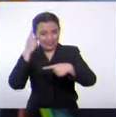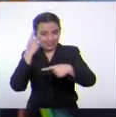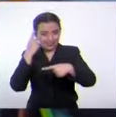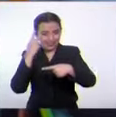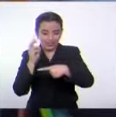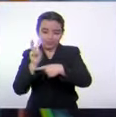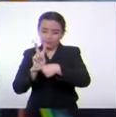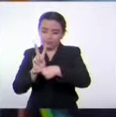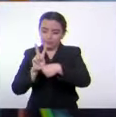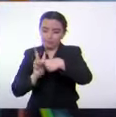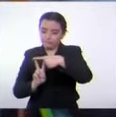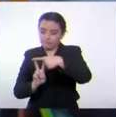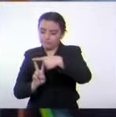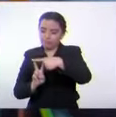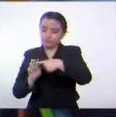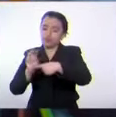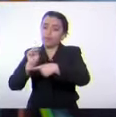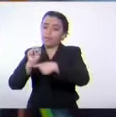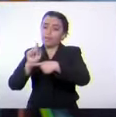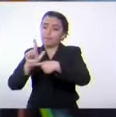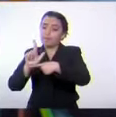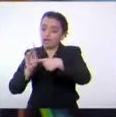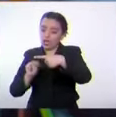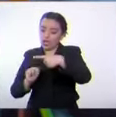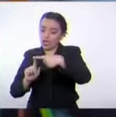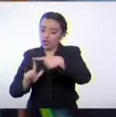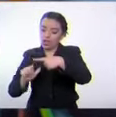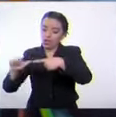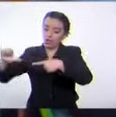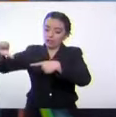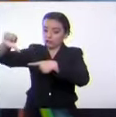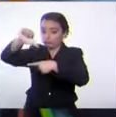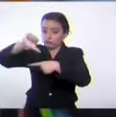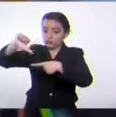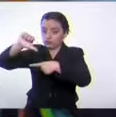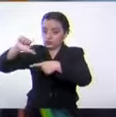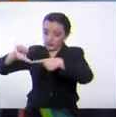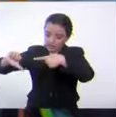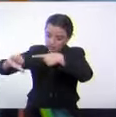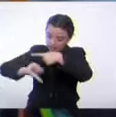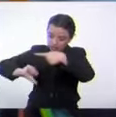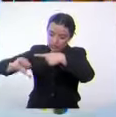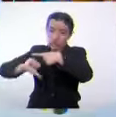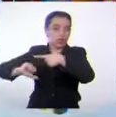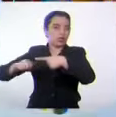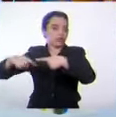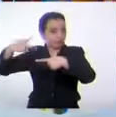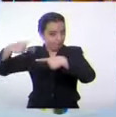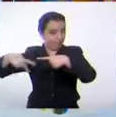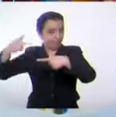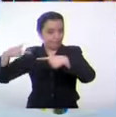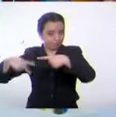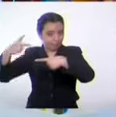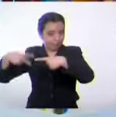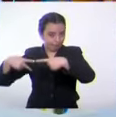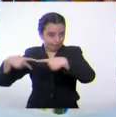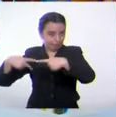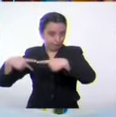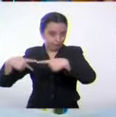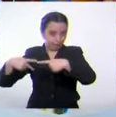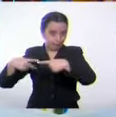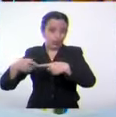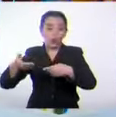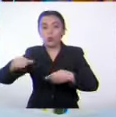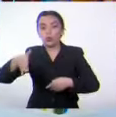en mililitros de soluto que hay en 100 mililitros de disolución. Y lo